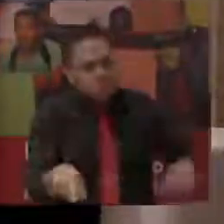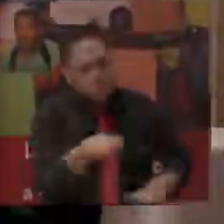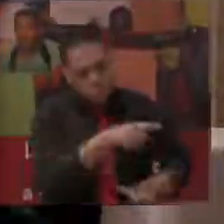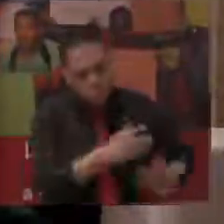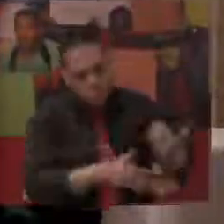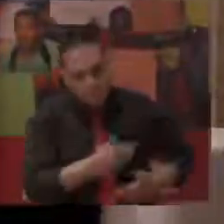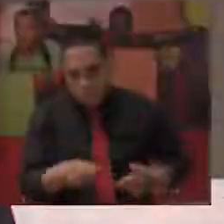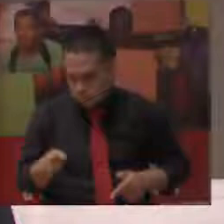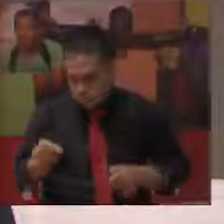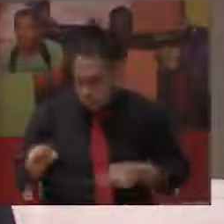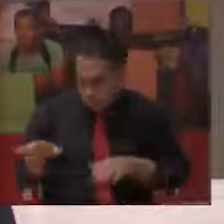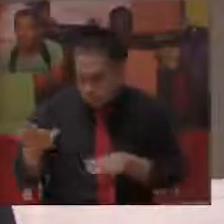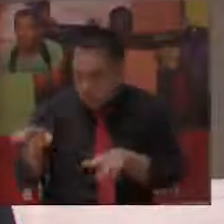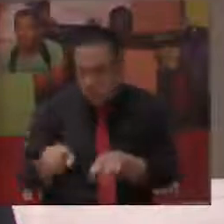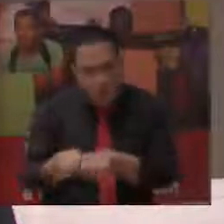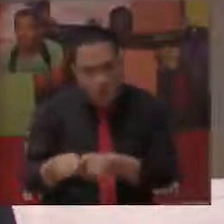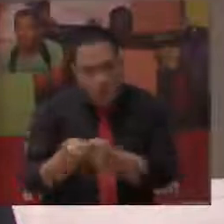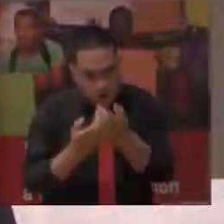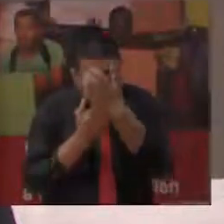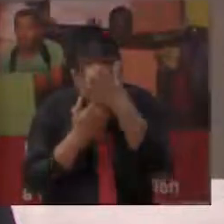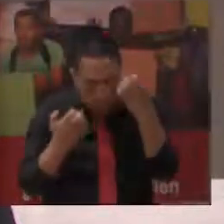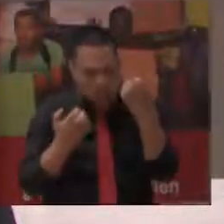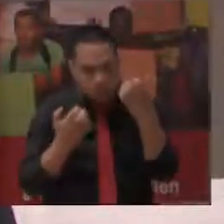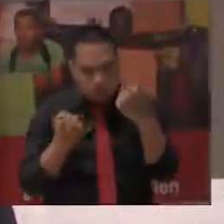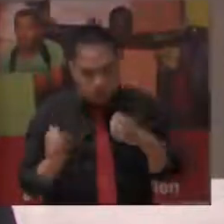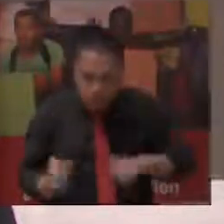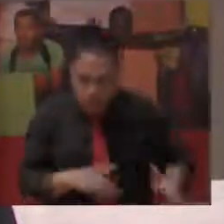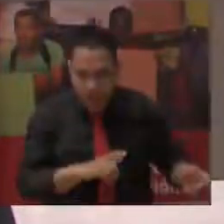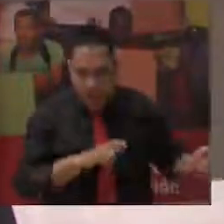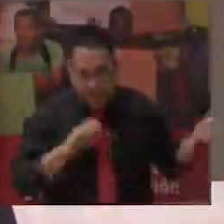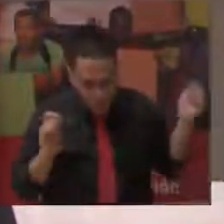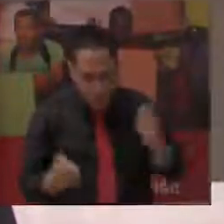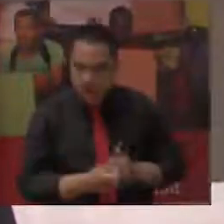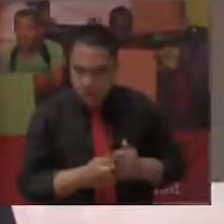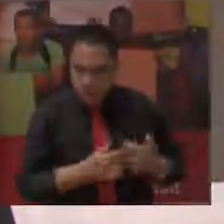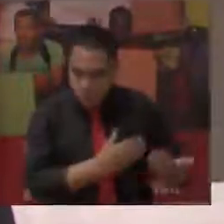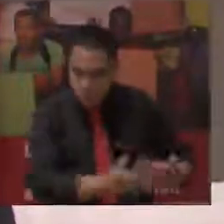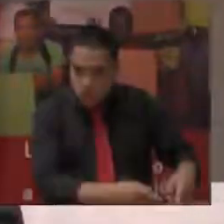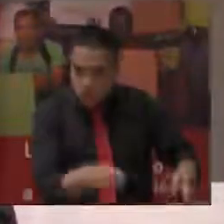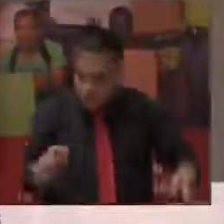reintegración? Voy a ser muy puntual. Primero,